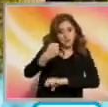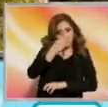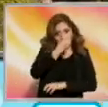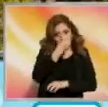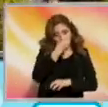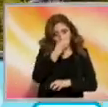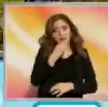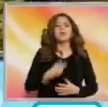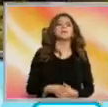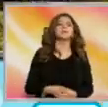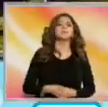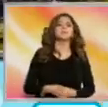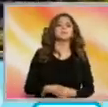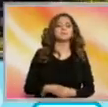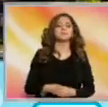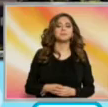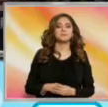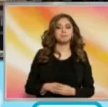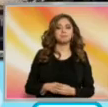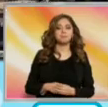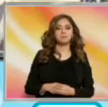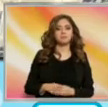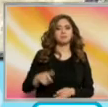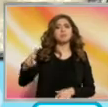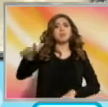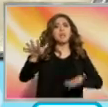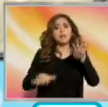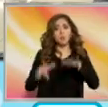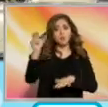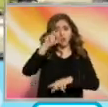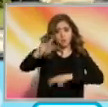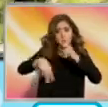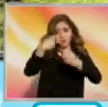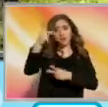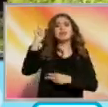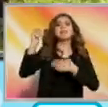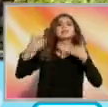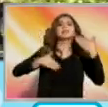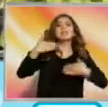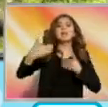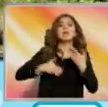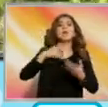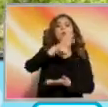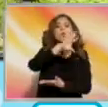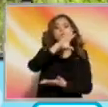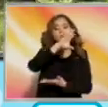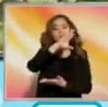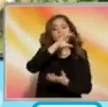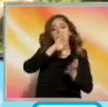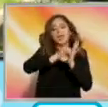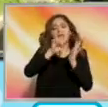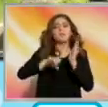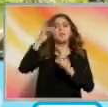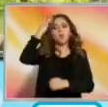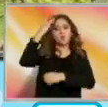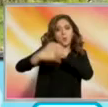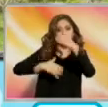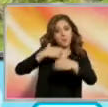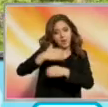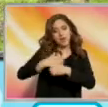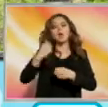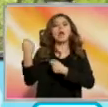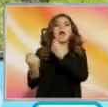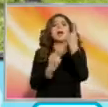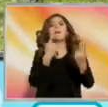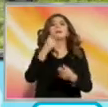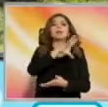ahí nos ha tocado incluso celebraciones de cumpleaños, pedidas de mano. Hay música, ¿no? También. En algunos. De